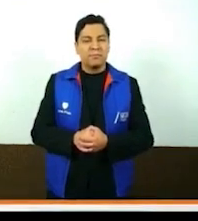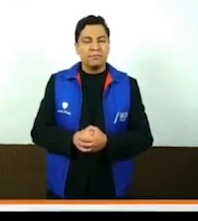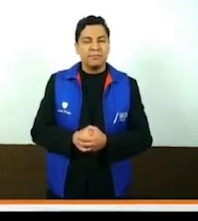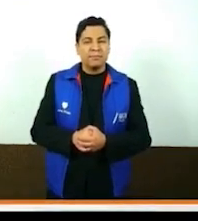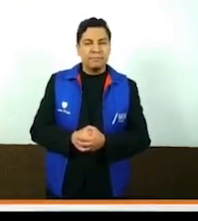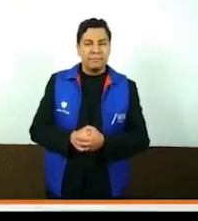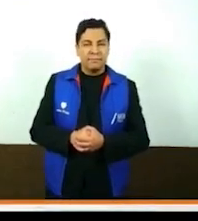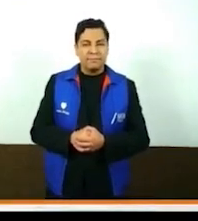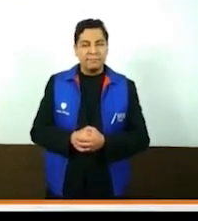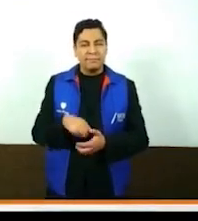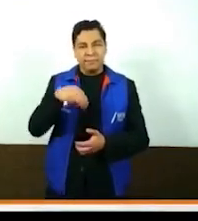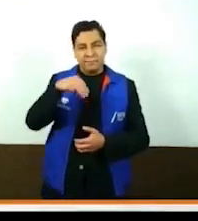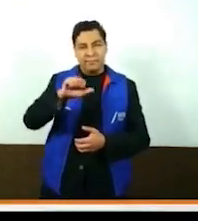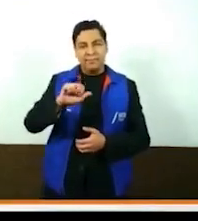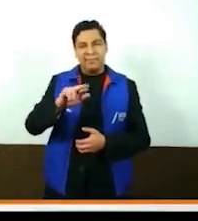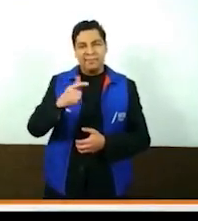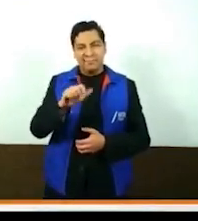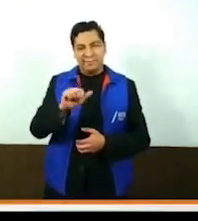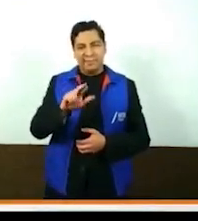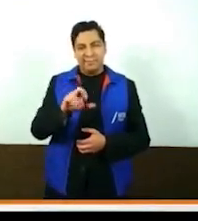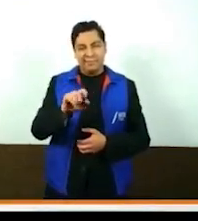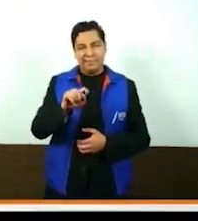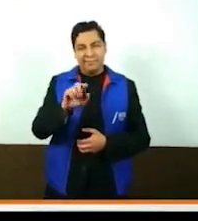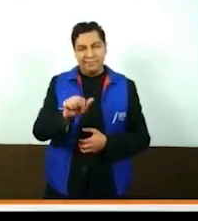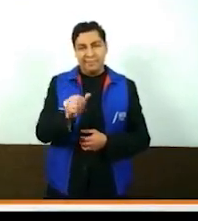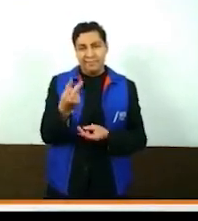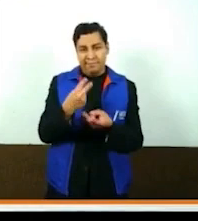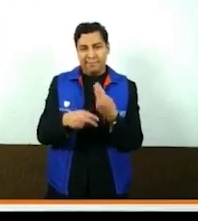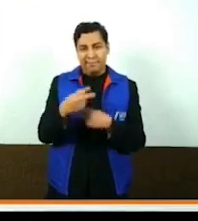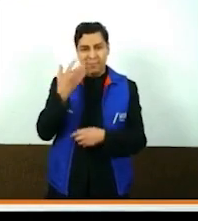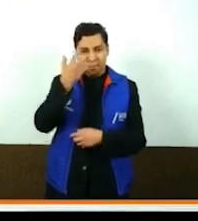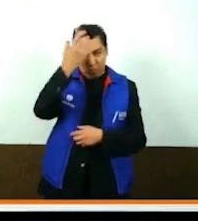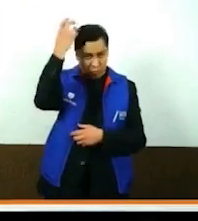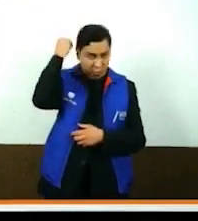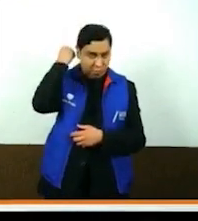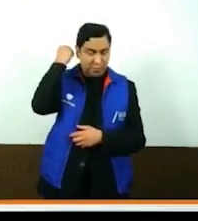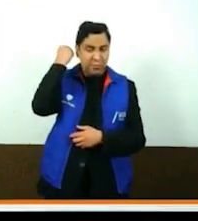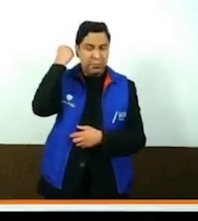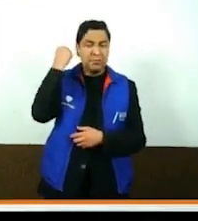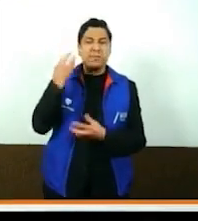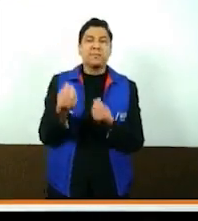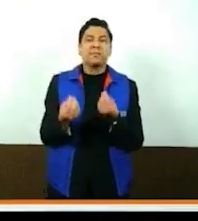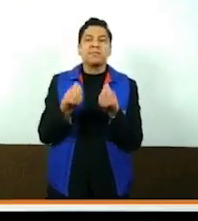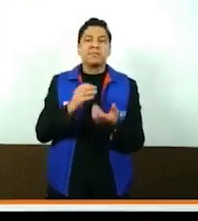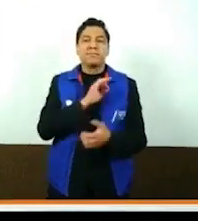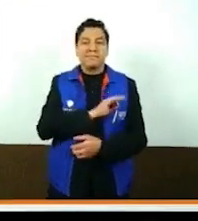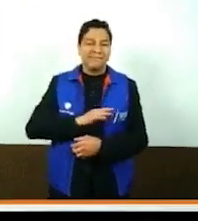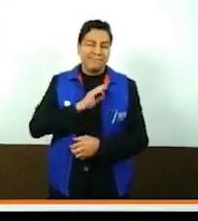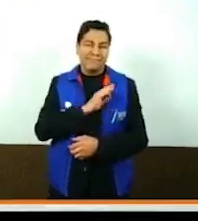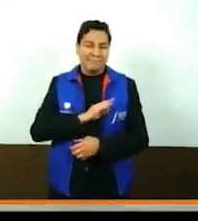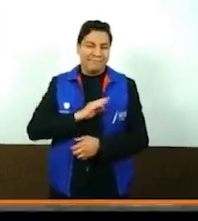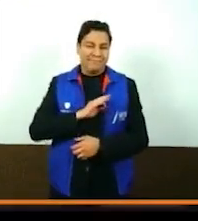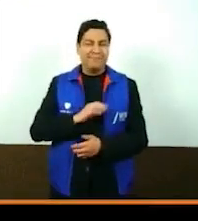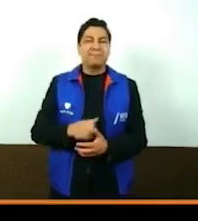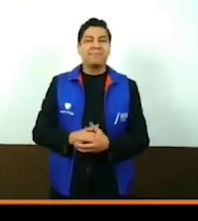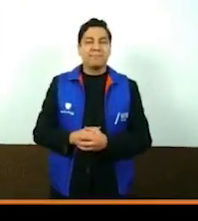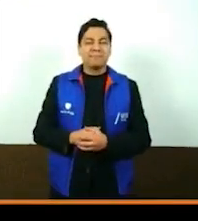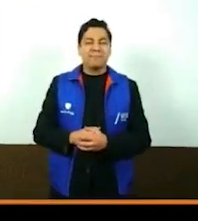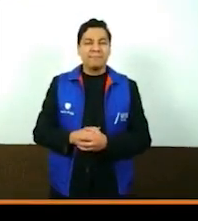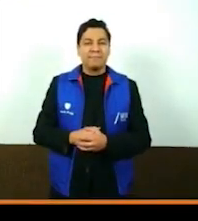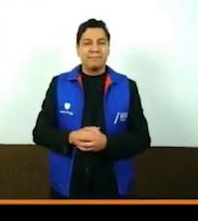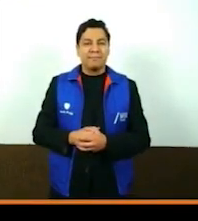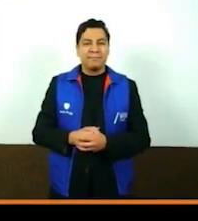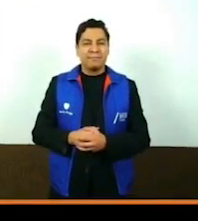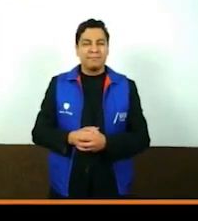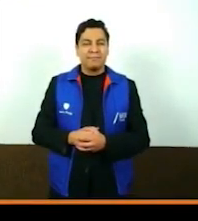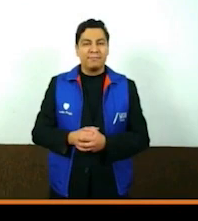Buenas noches, soy Margarita Lemus Favila y vengo de Morelos. Y muchas felicidades a todos.